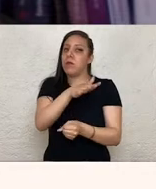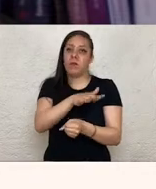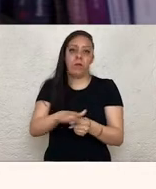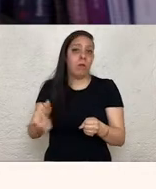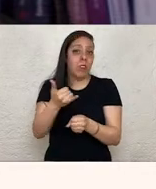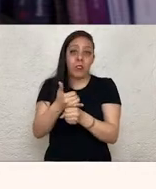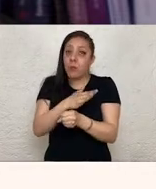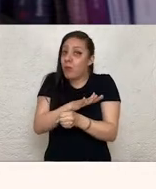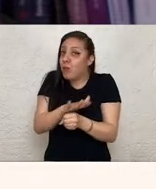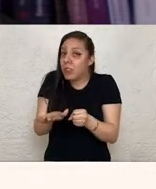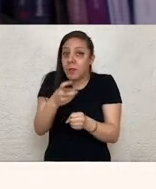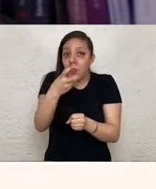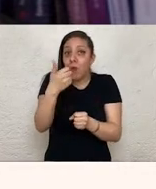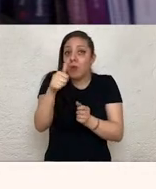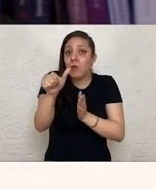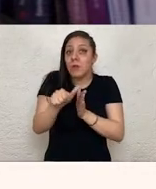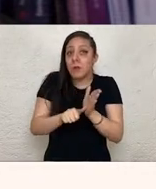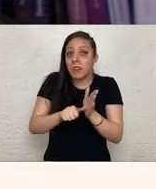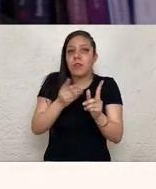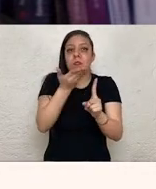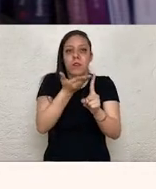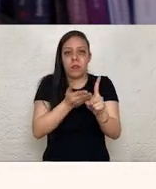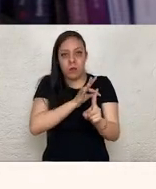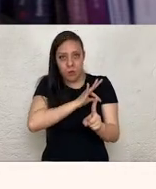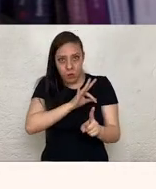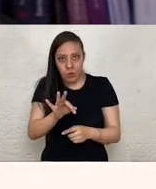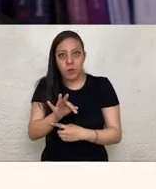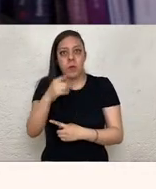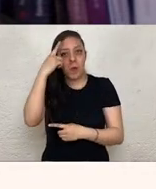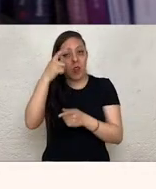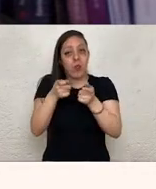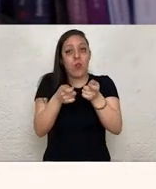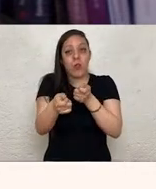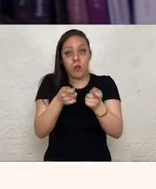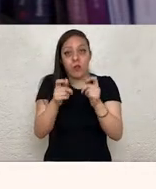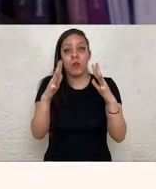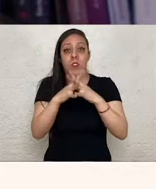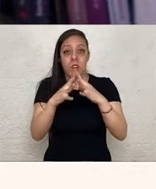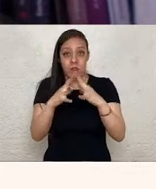sin embargo, durante 11 meses es posible, ¿no?